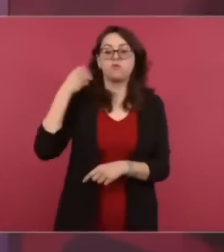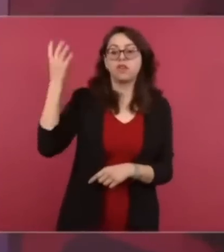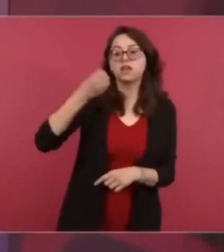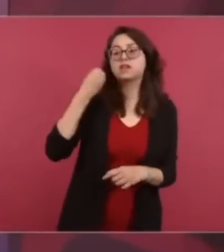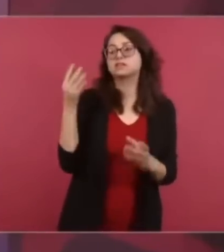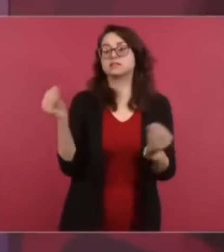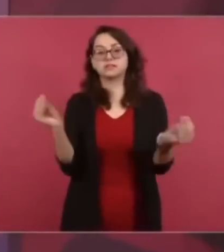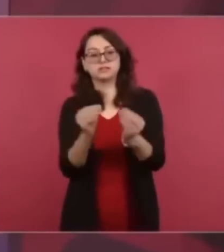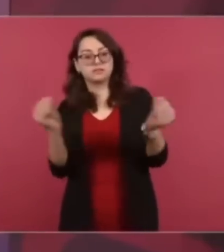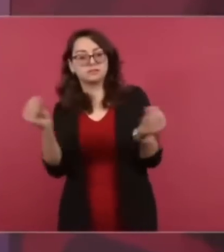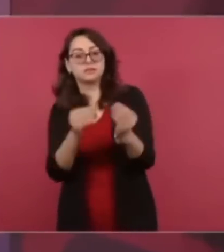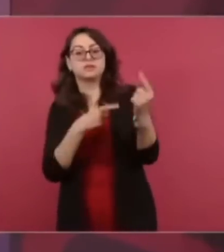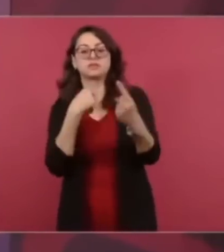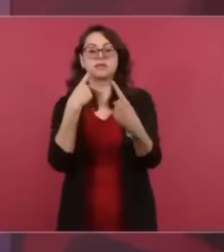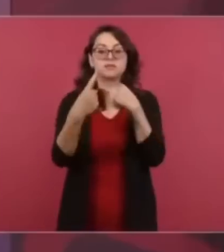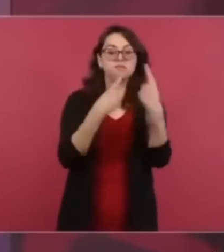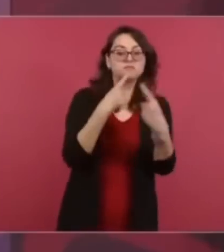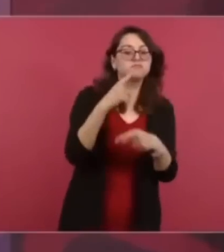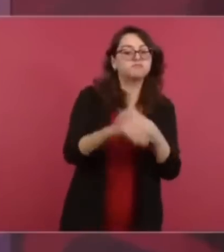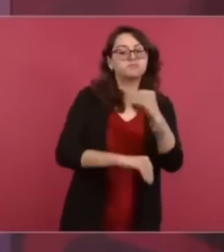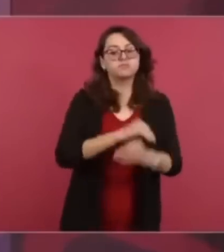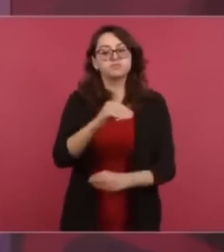Y